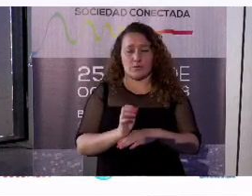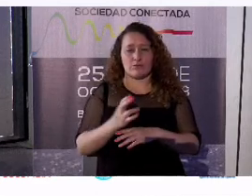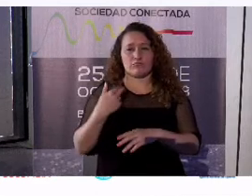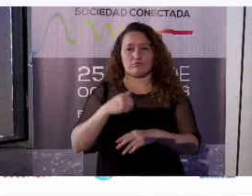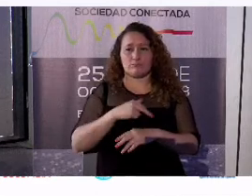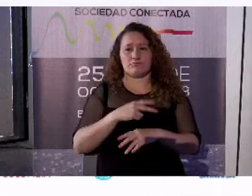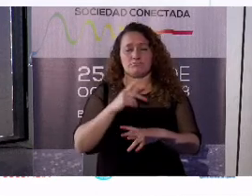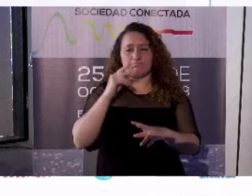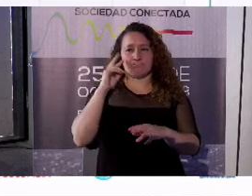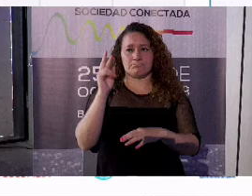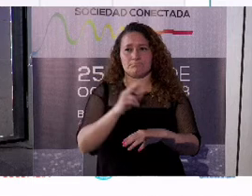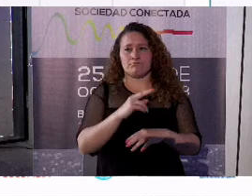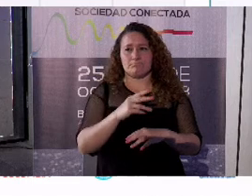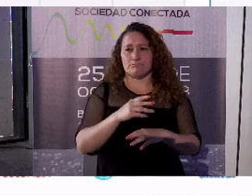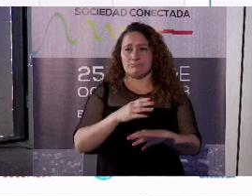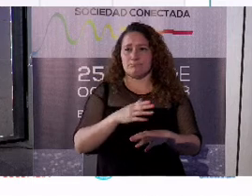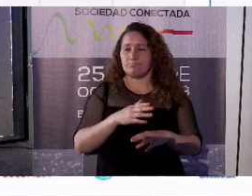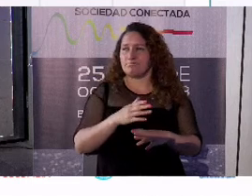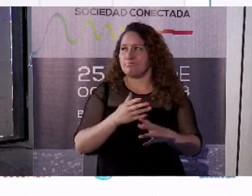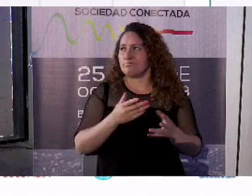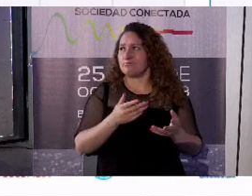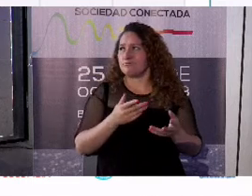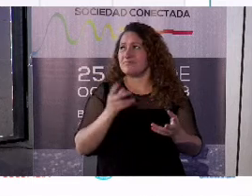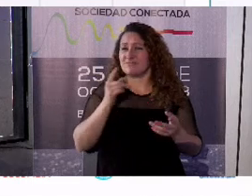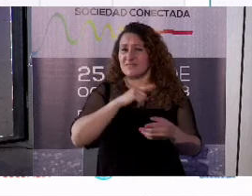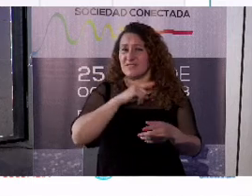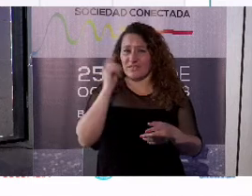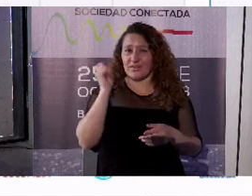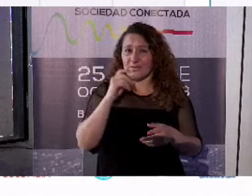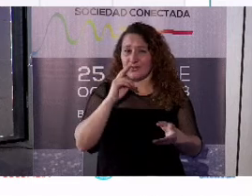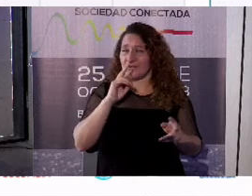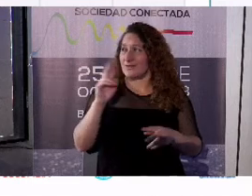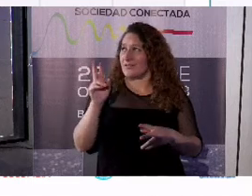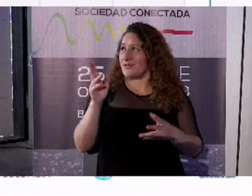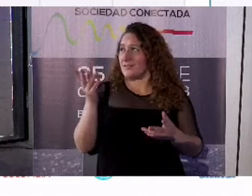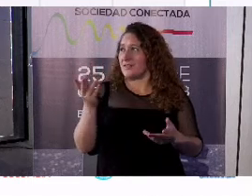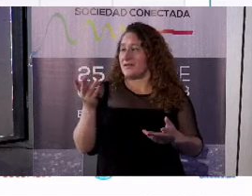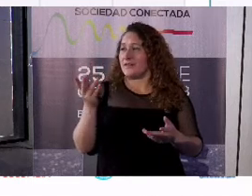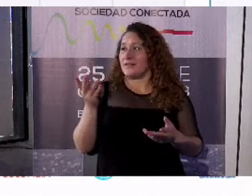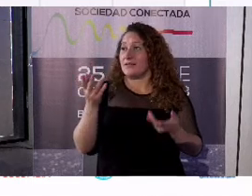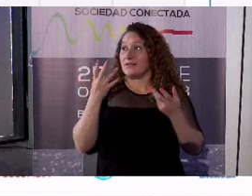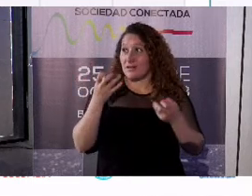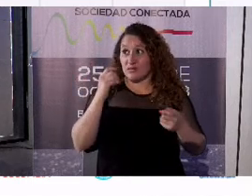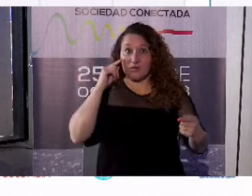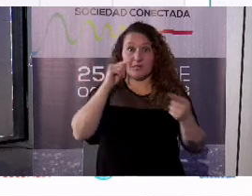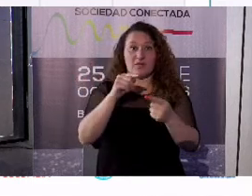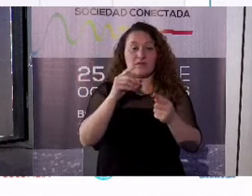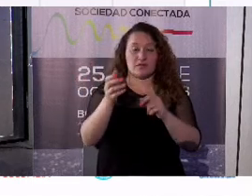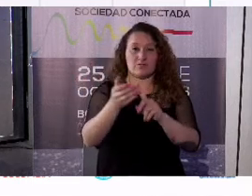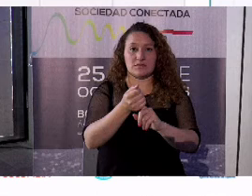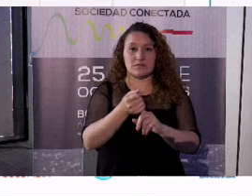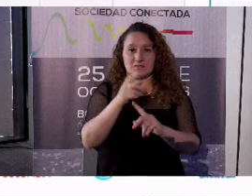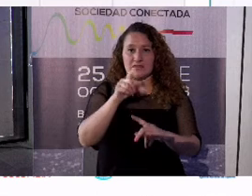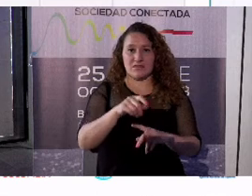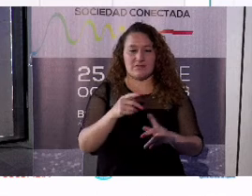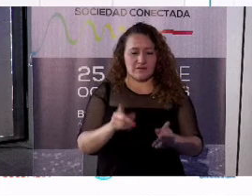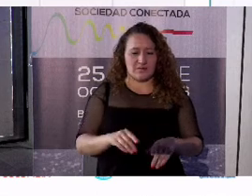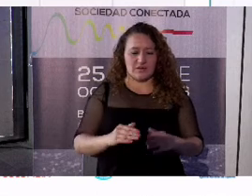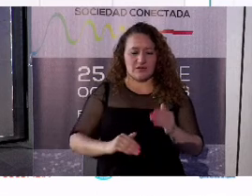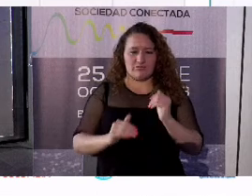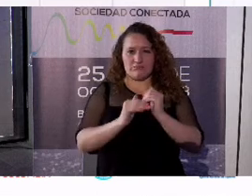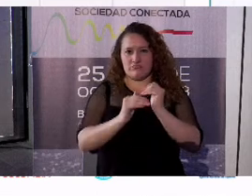y que Eh Esto también se ve feo porque si queremos alcanzar objetivos También tenemos que hacerlo en de manera